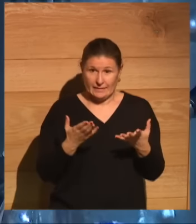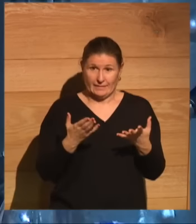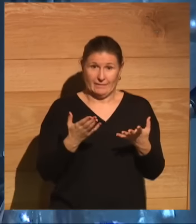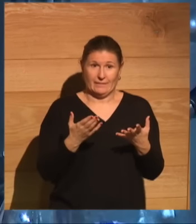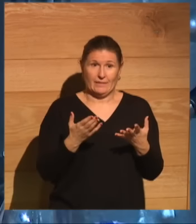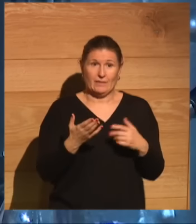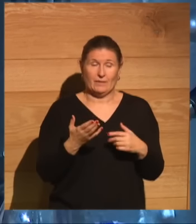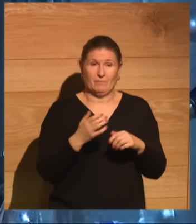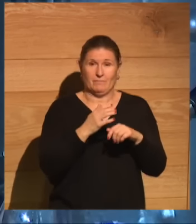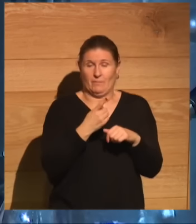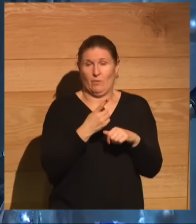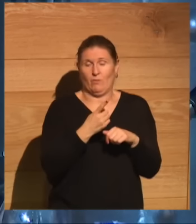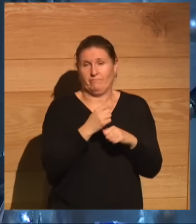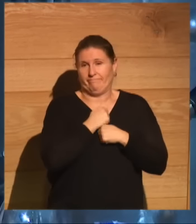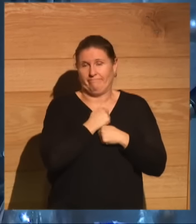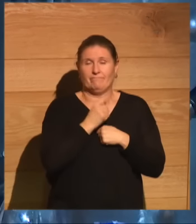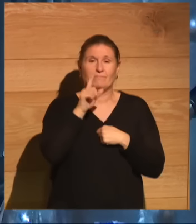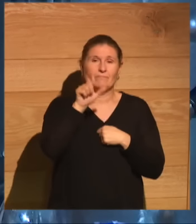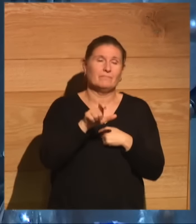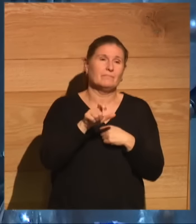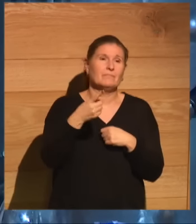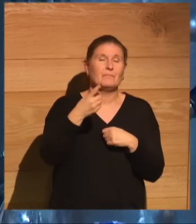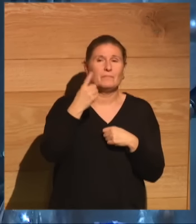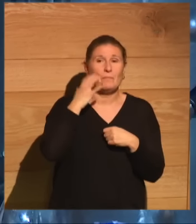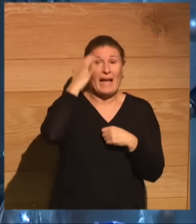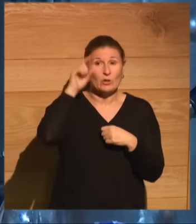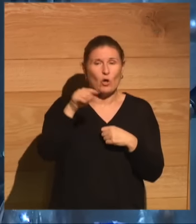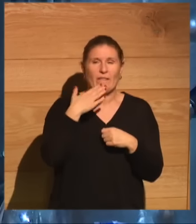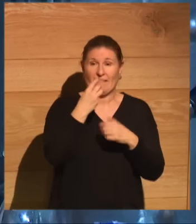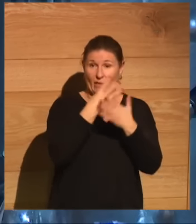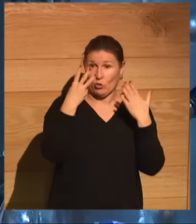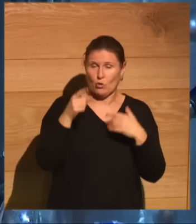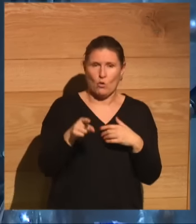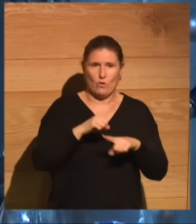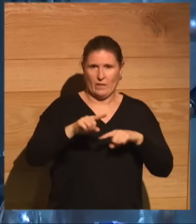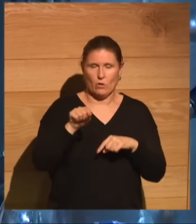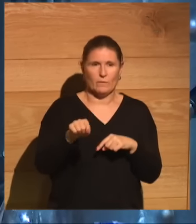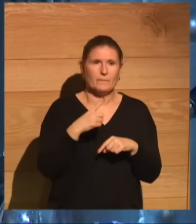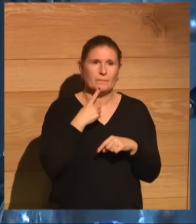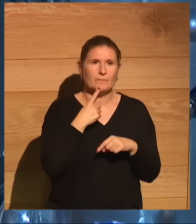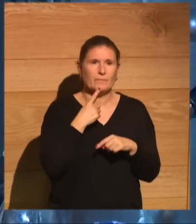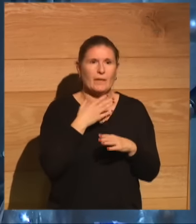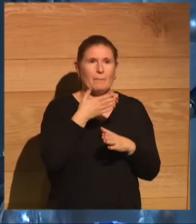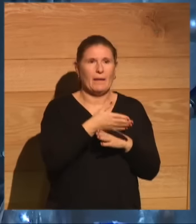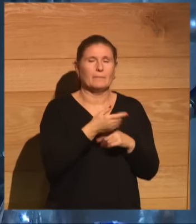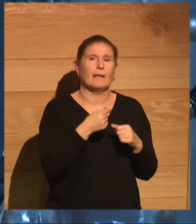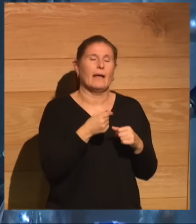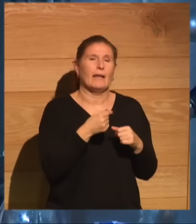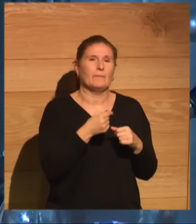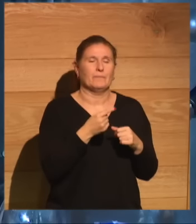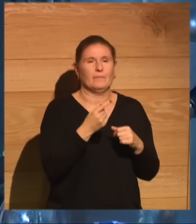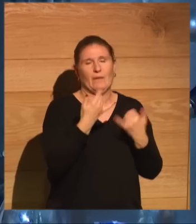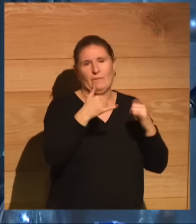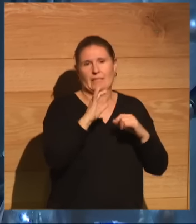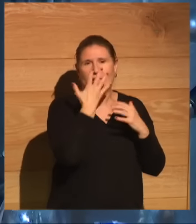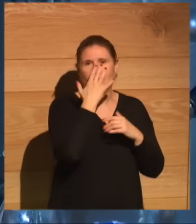Cuando nuestro querido Tim Burton tenía 18 años y se va a la Comic-Con de San Diego.